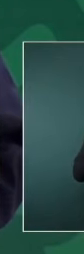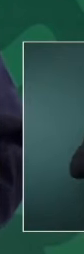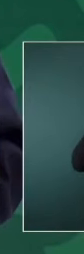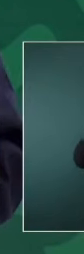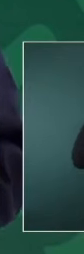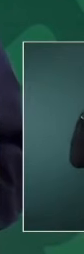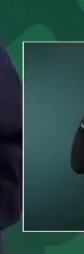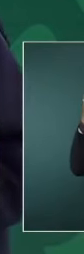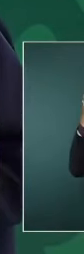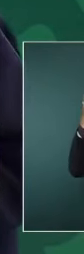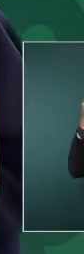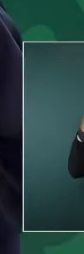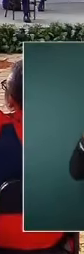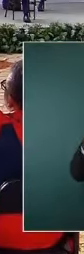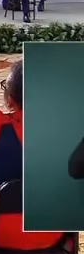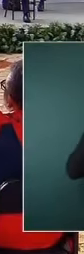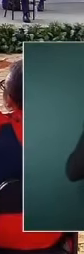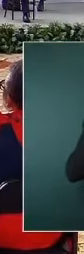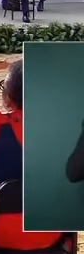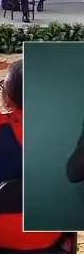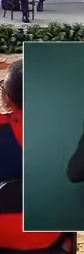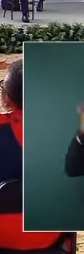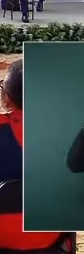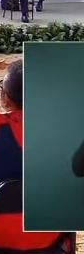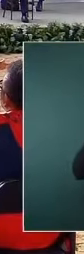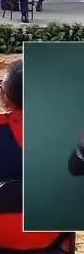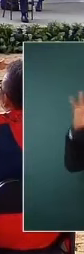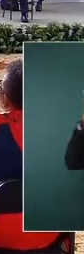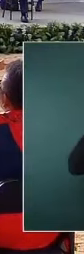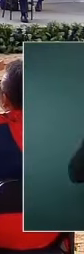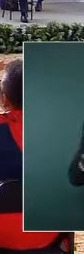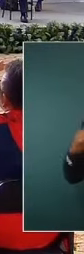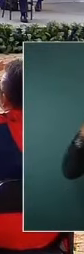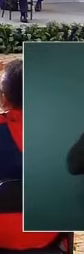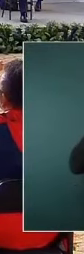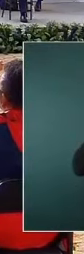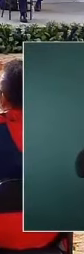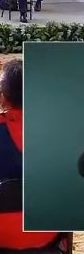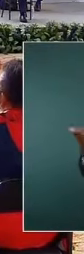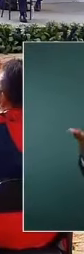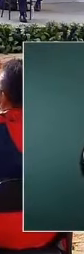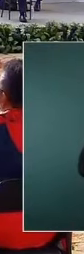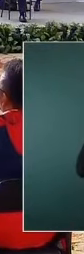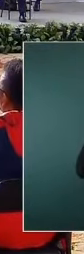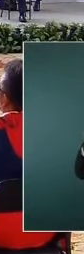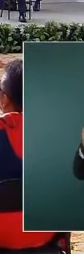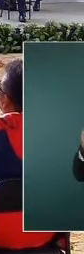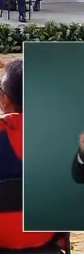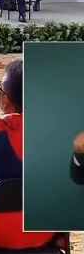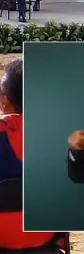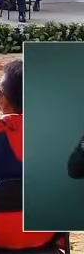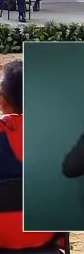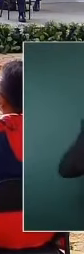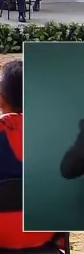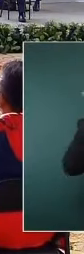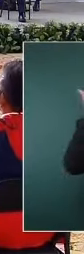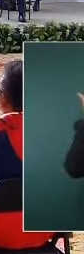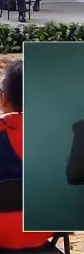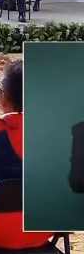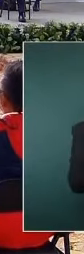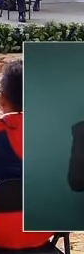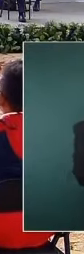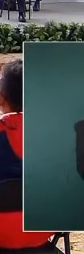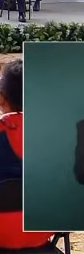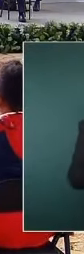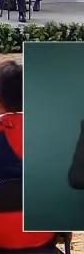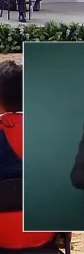Bueno, este es un día antes, paladín, o sea, hace 5 días. De la verdad. A ver. El 21 de julio, las cajas fuertes